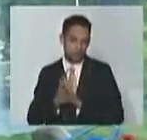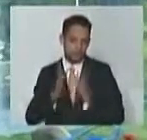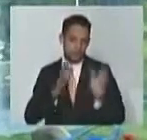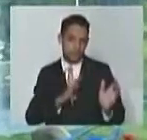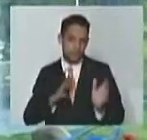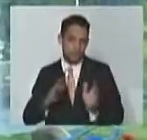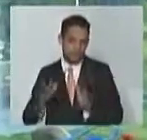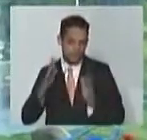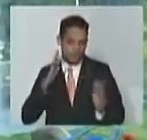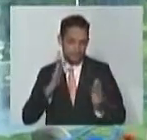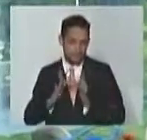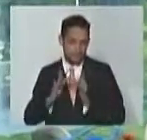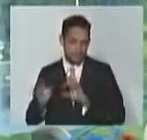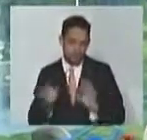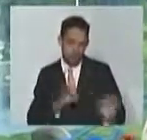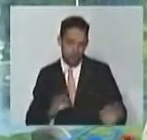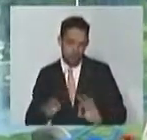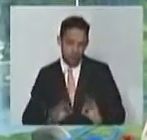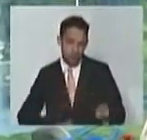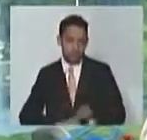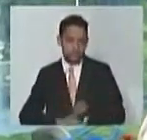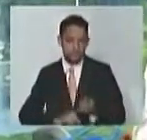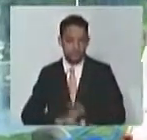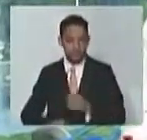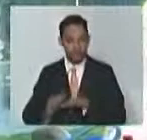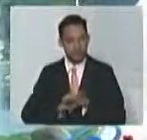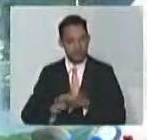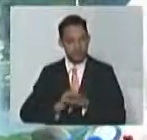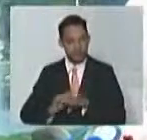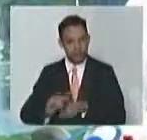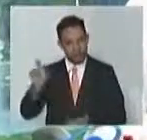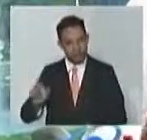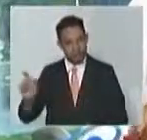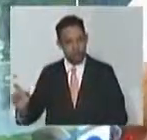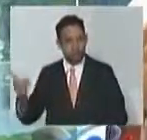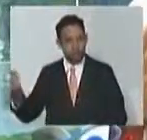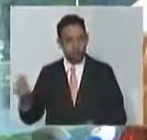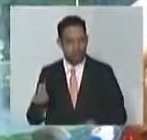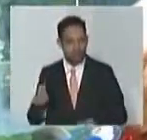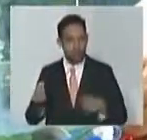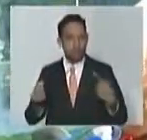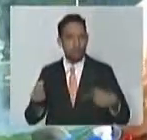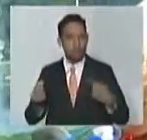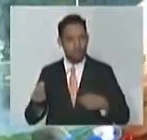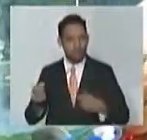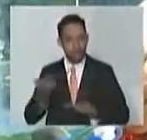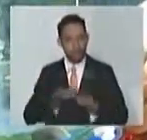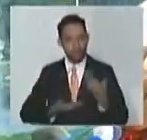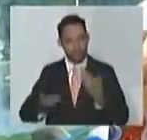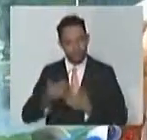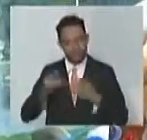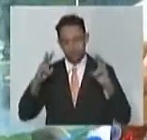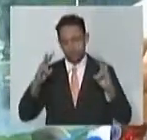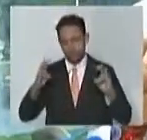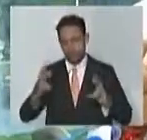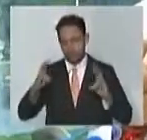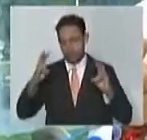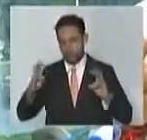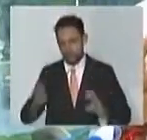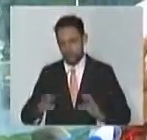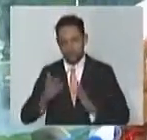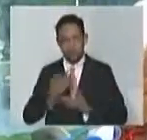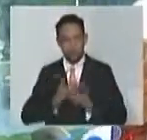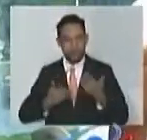educación y prevención. Y los invitados que nos acompañan día a día vienen a compartir este espacio con todos